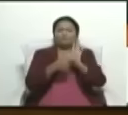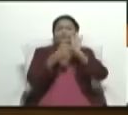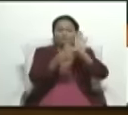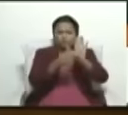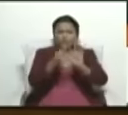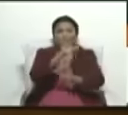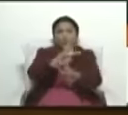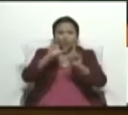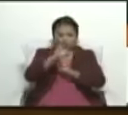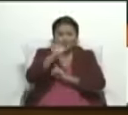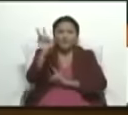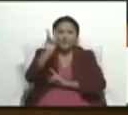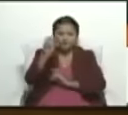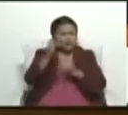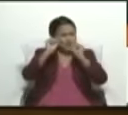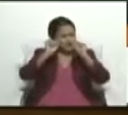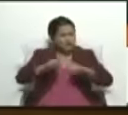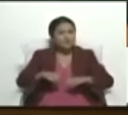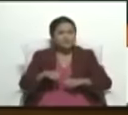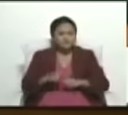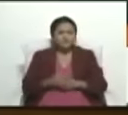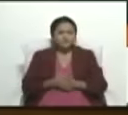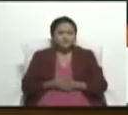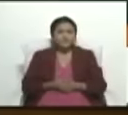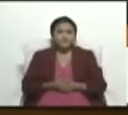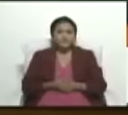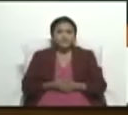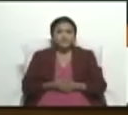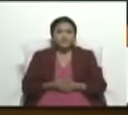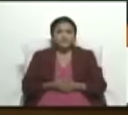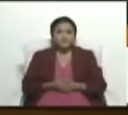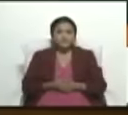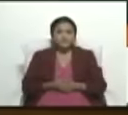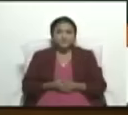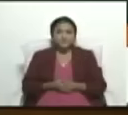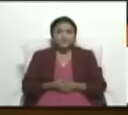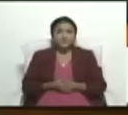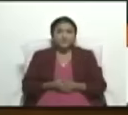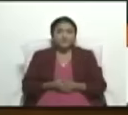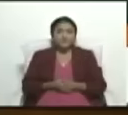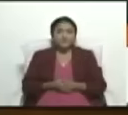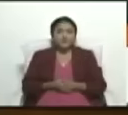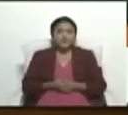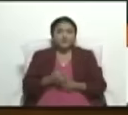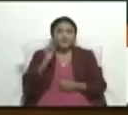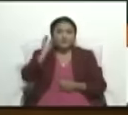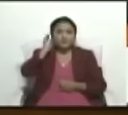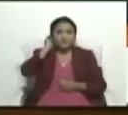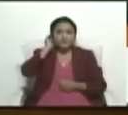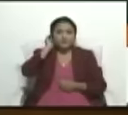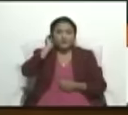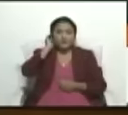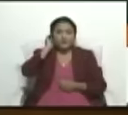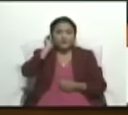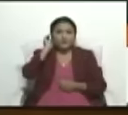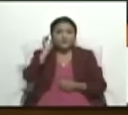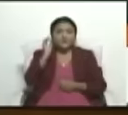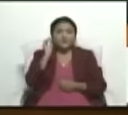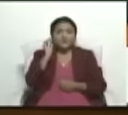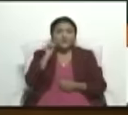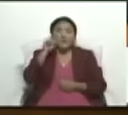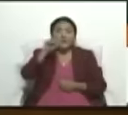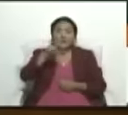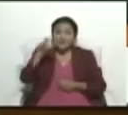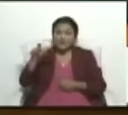de nuestro acervo cultural. Quiero también referir que quedan reivindicados junto a él sus seguidores